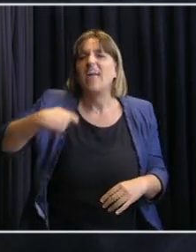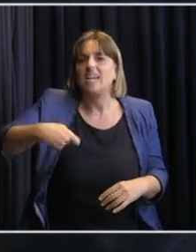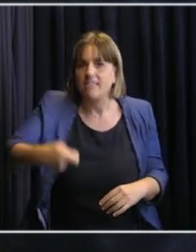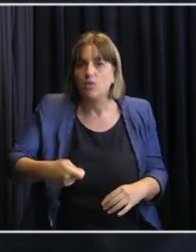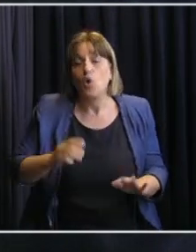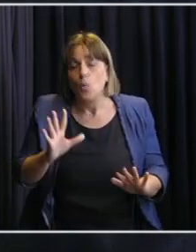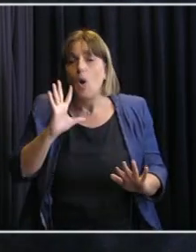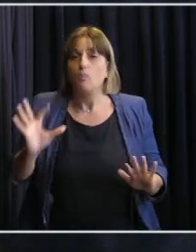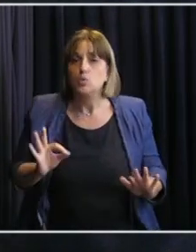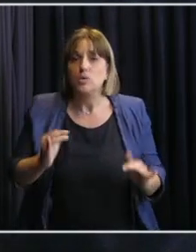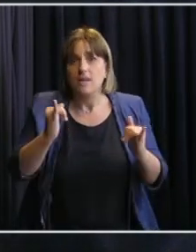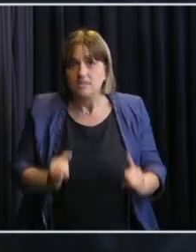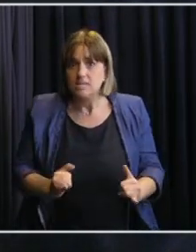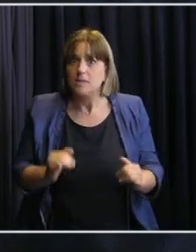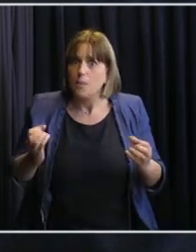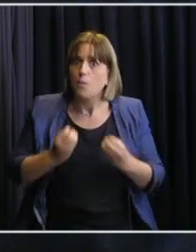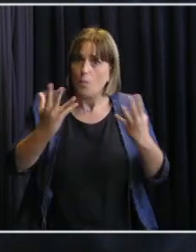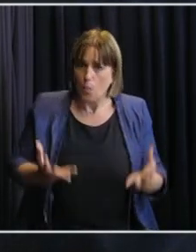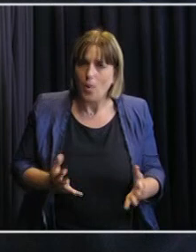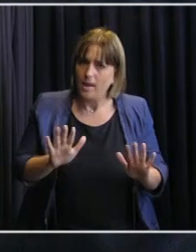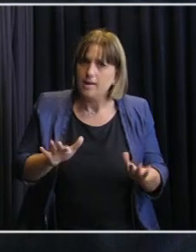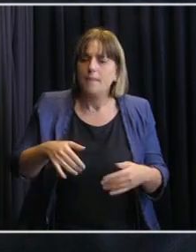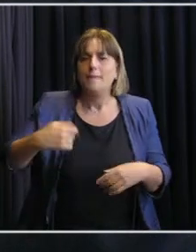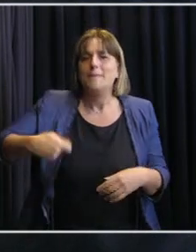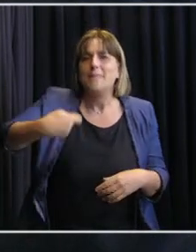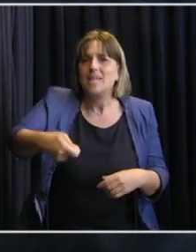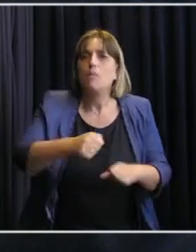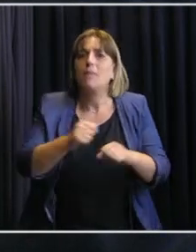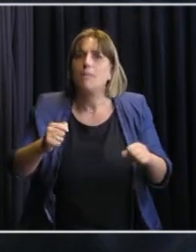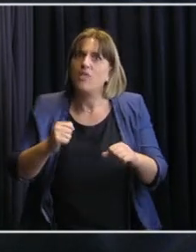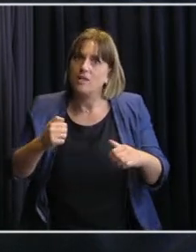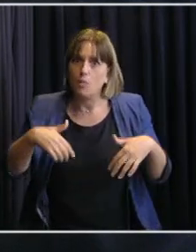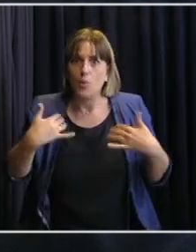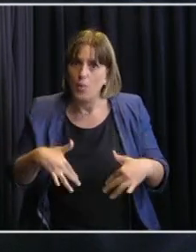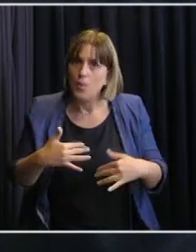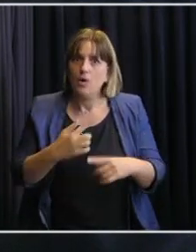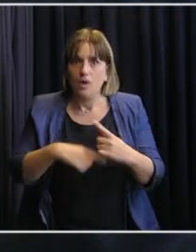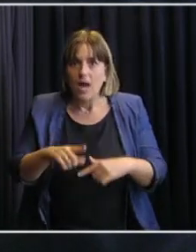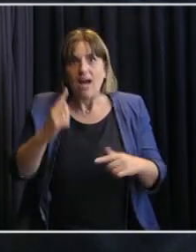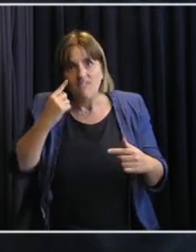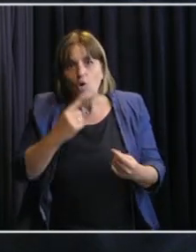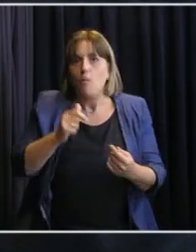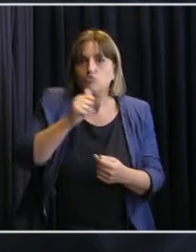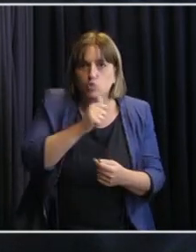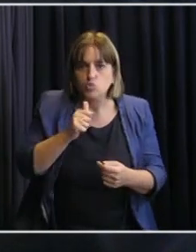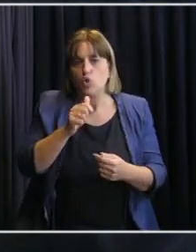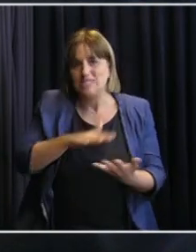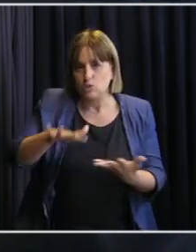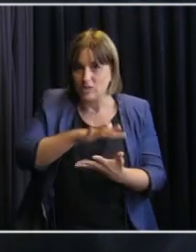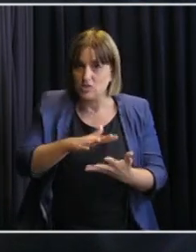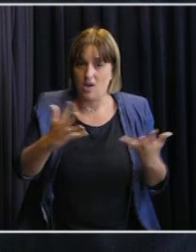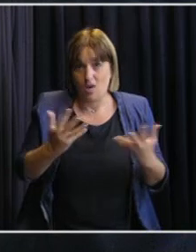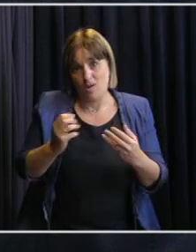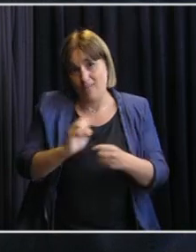condiciones blandas, buenas condiciones, para hacer frente a esta situación de epidemia que ha sufrido el